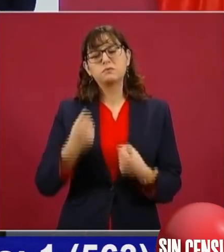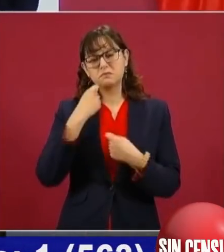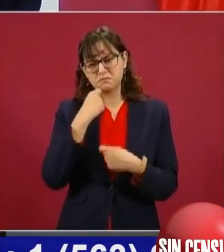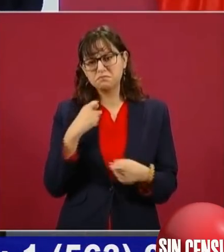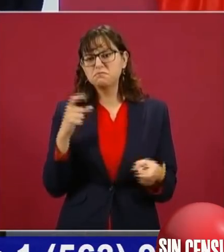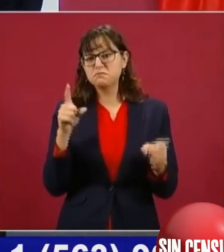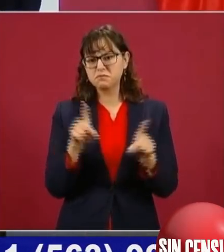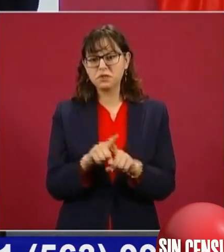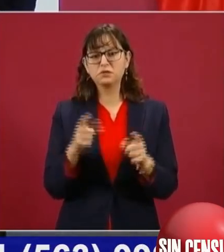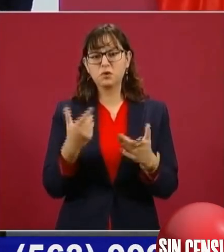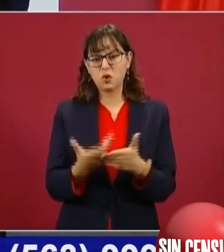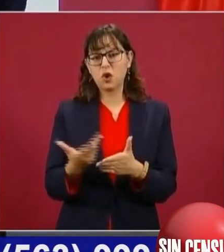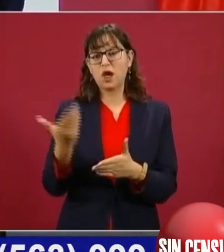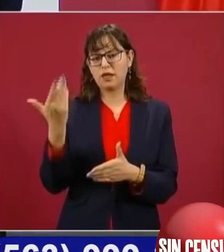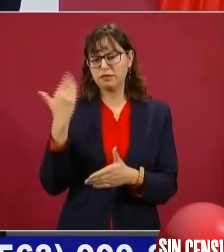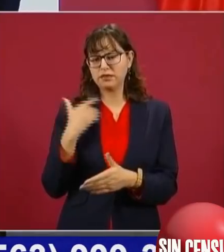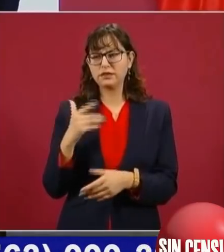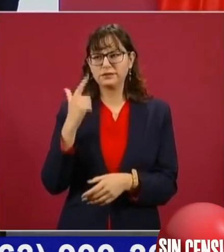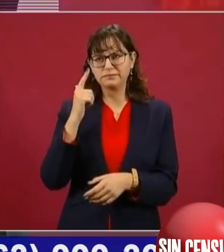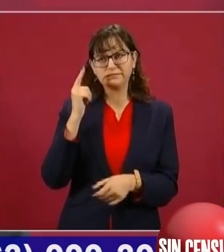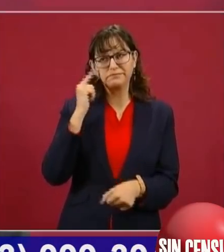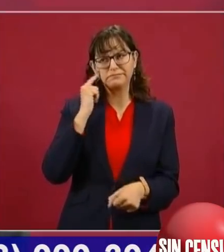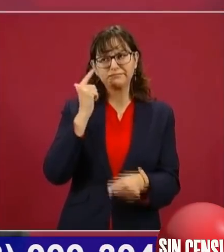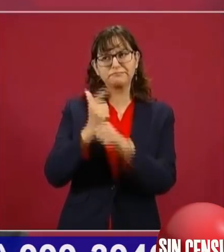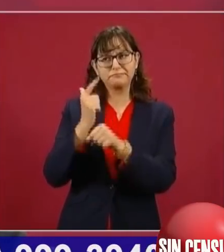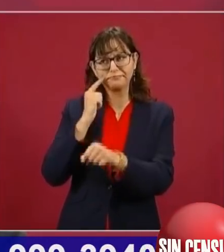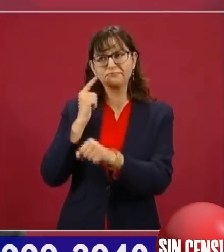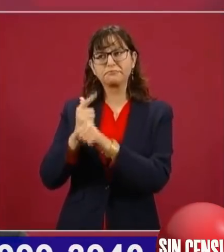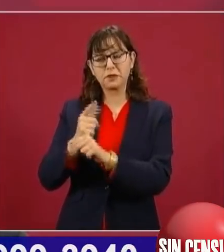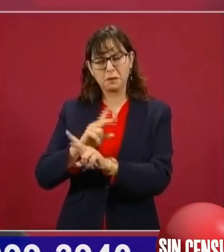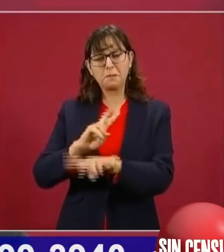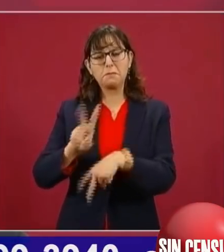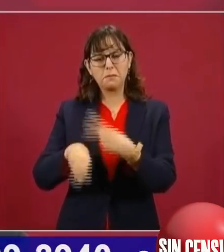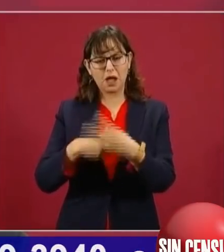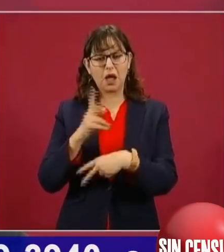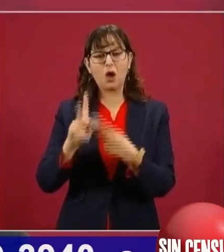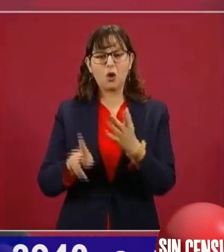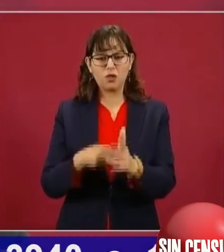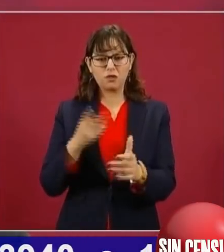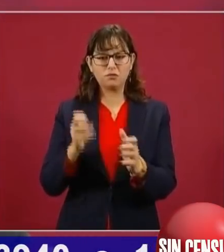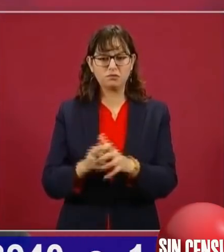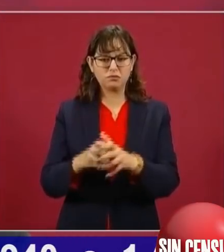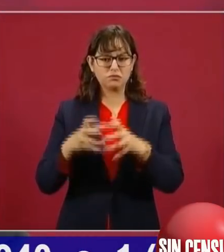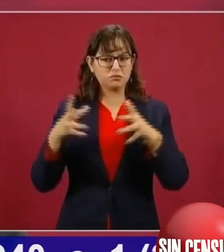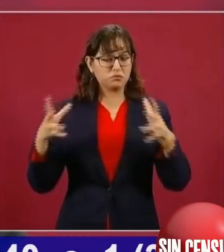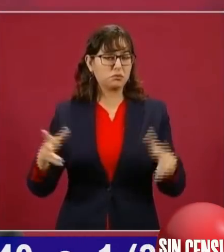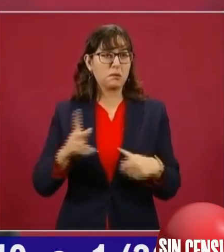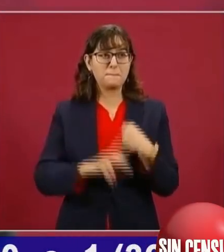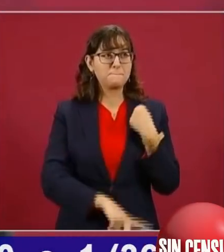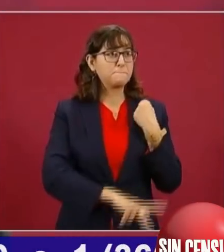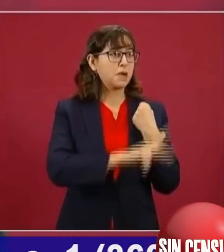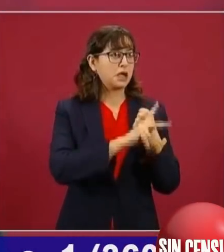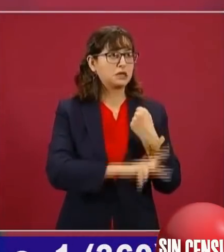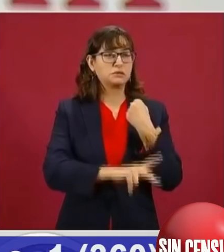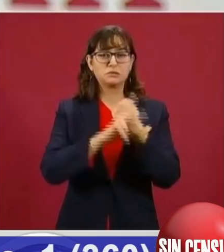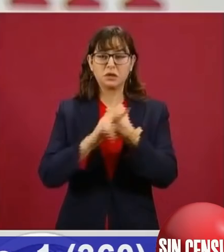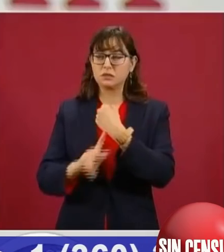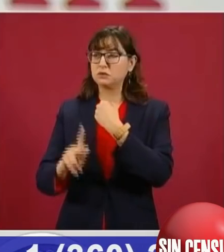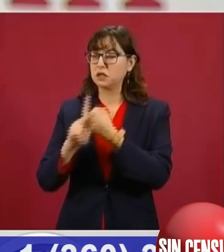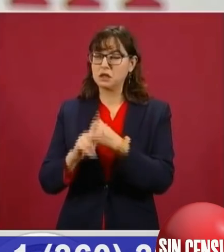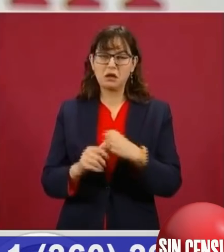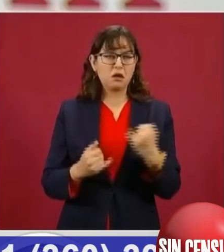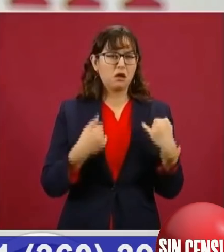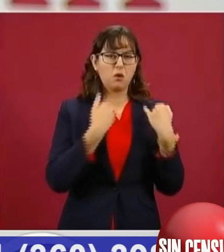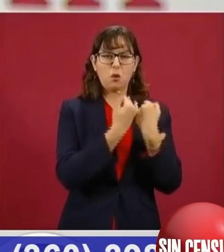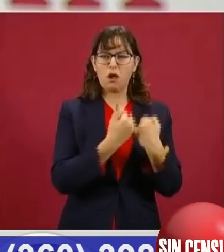desde el verano en todos estos países. Nadie está exento de un rebrote. Todos los países pueden enfrentar una condición